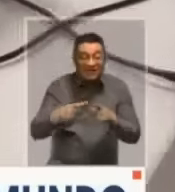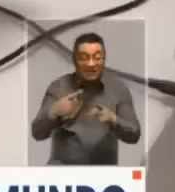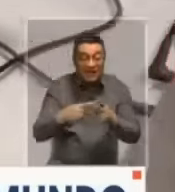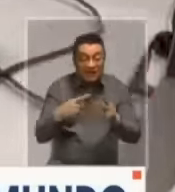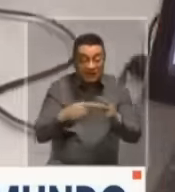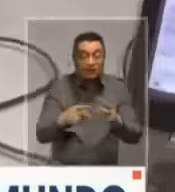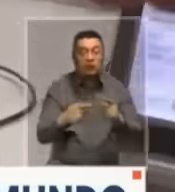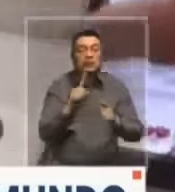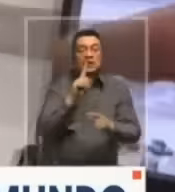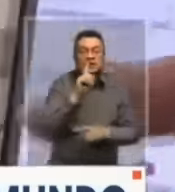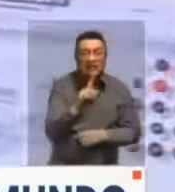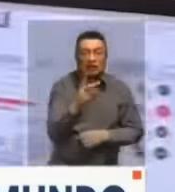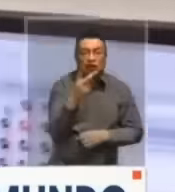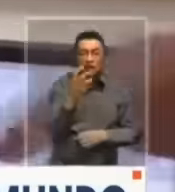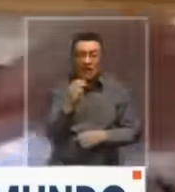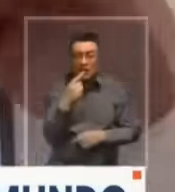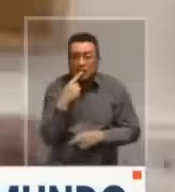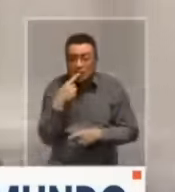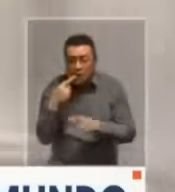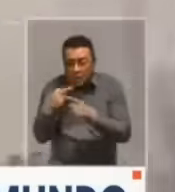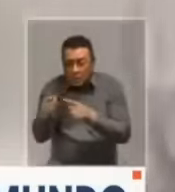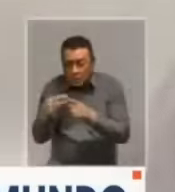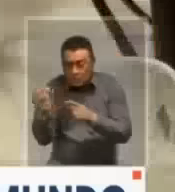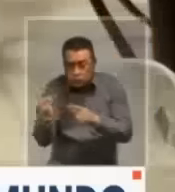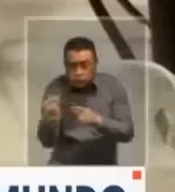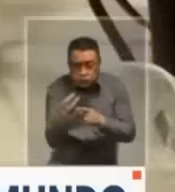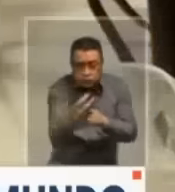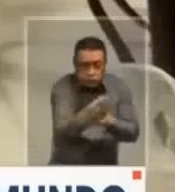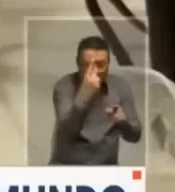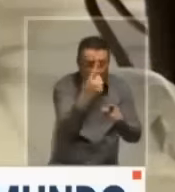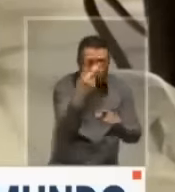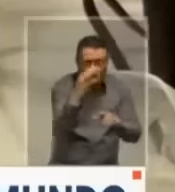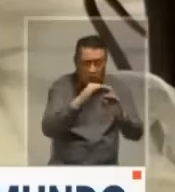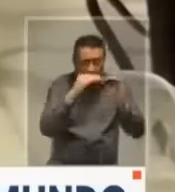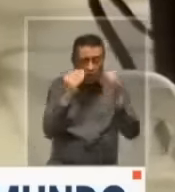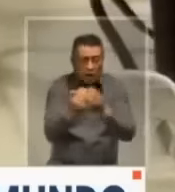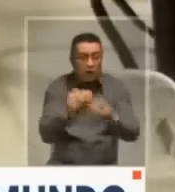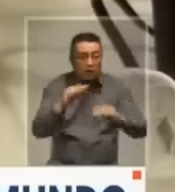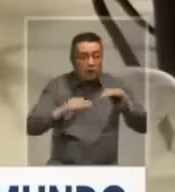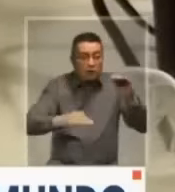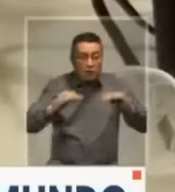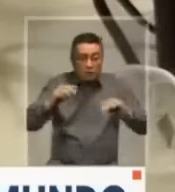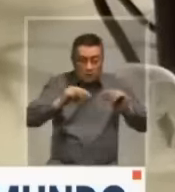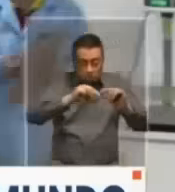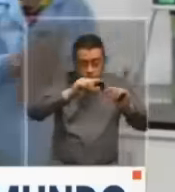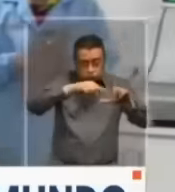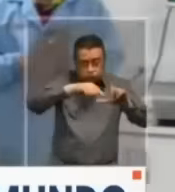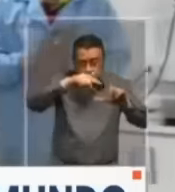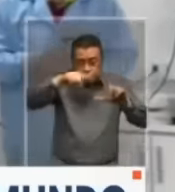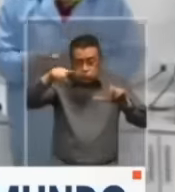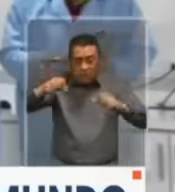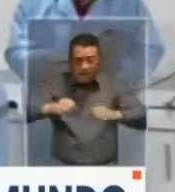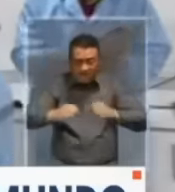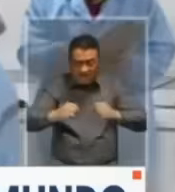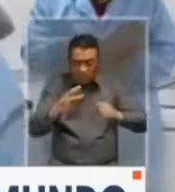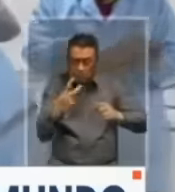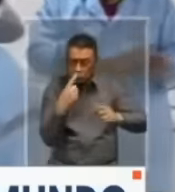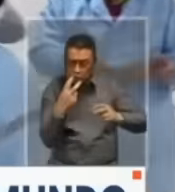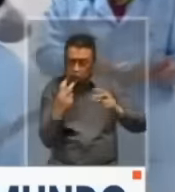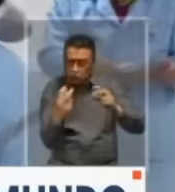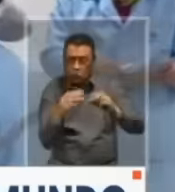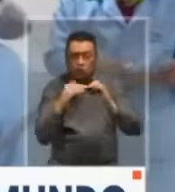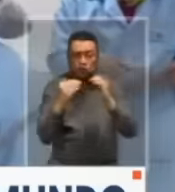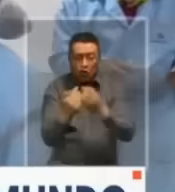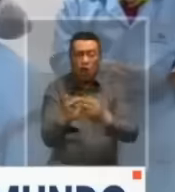medir 120 frutos para poder determinar, de acuerdo a lo que dice la pantalla, cuál es la firmeza, y eso